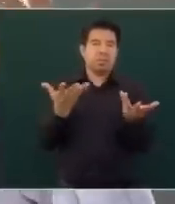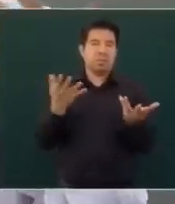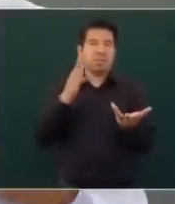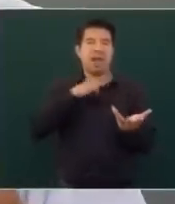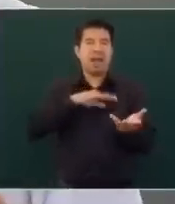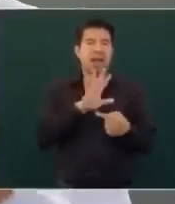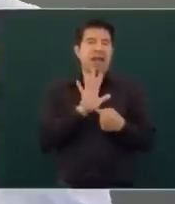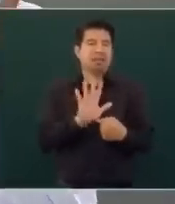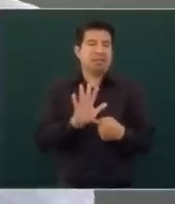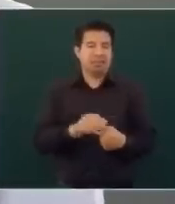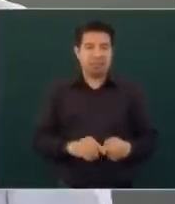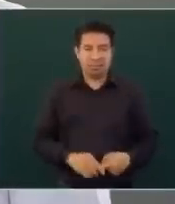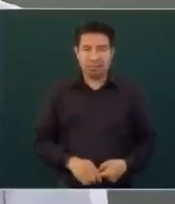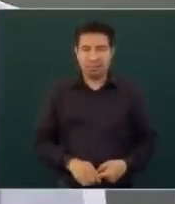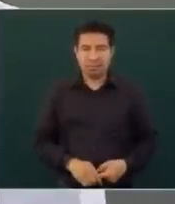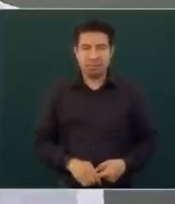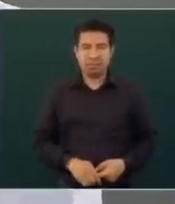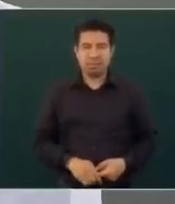y